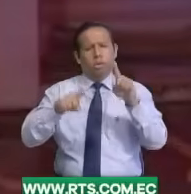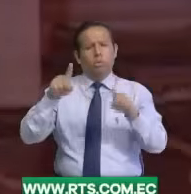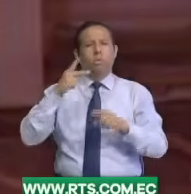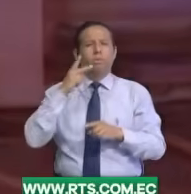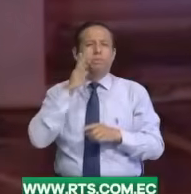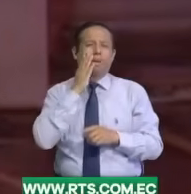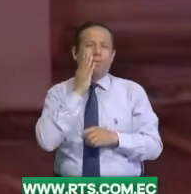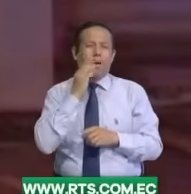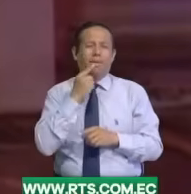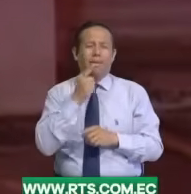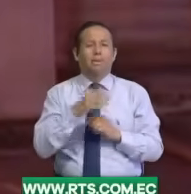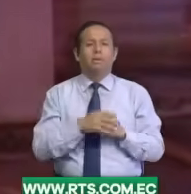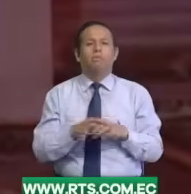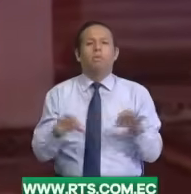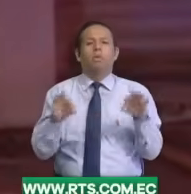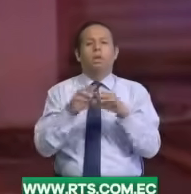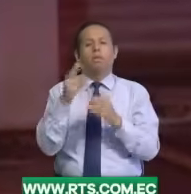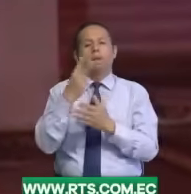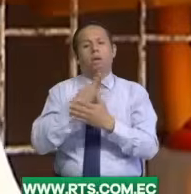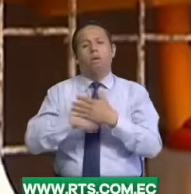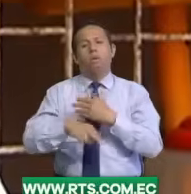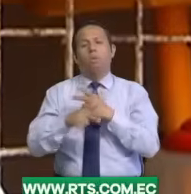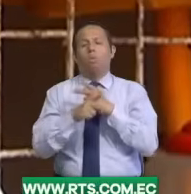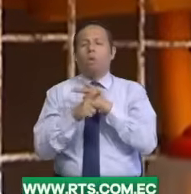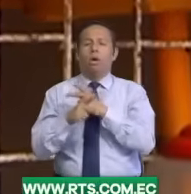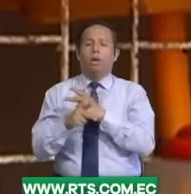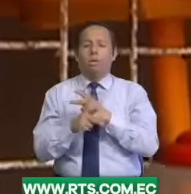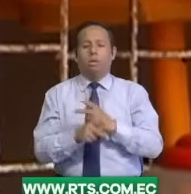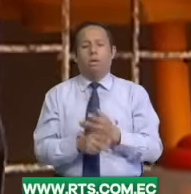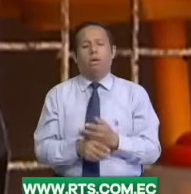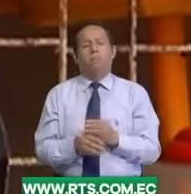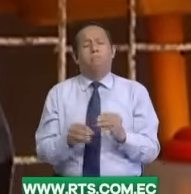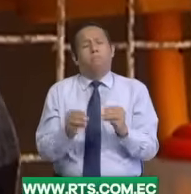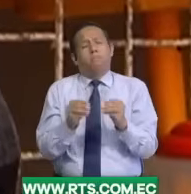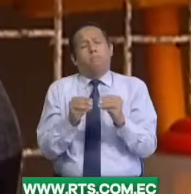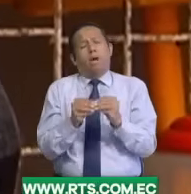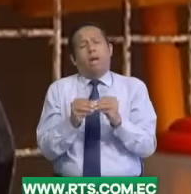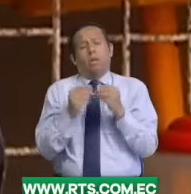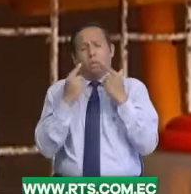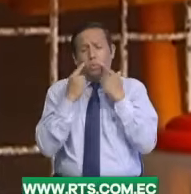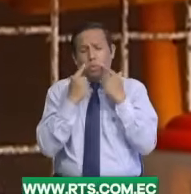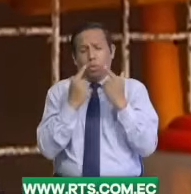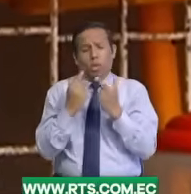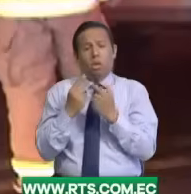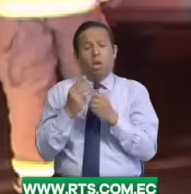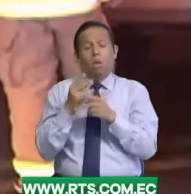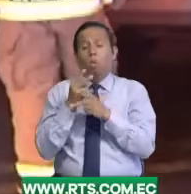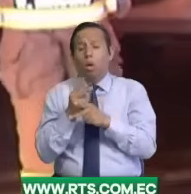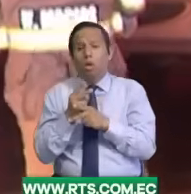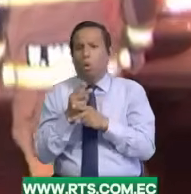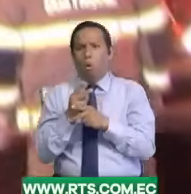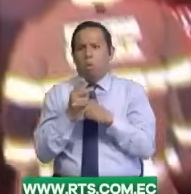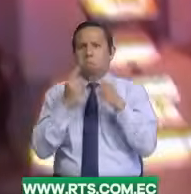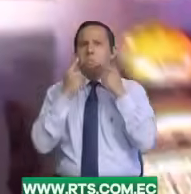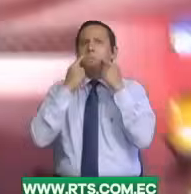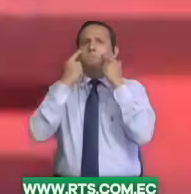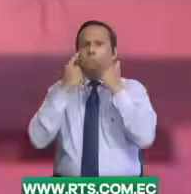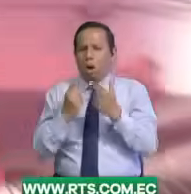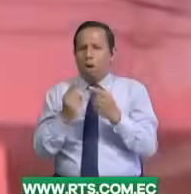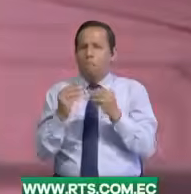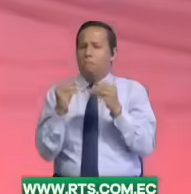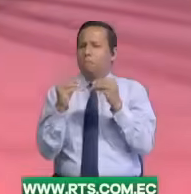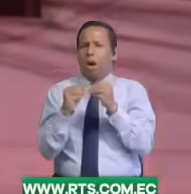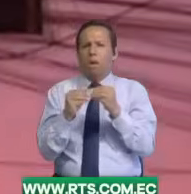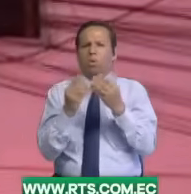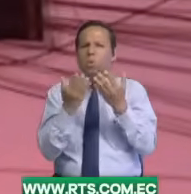familia. Más cuidado con los niños. Un cuidado extremo, no solamente tener un cuidado extremo con todos